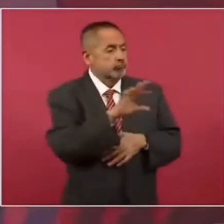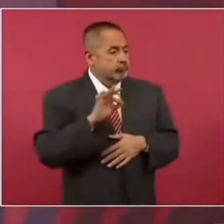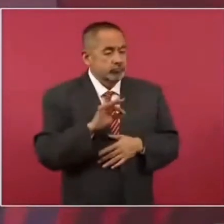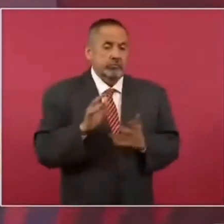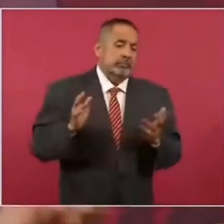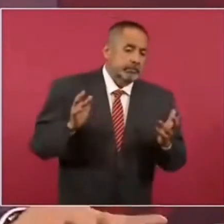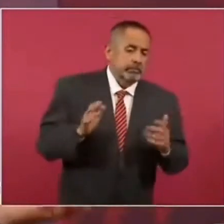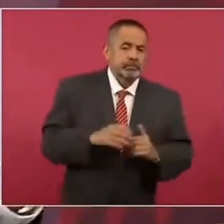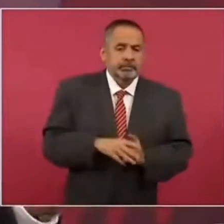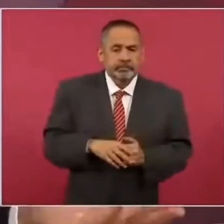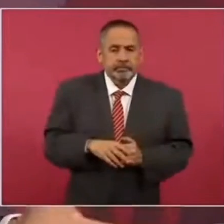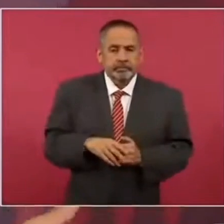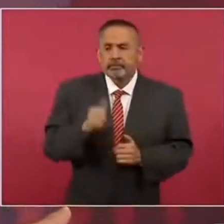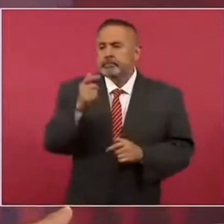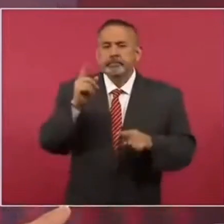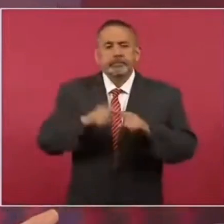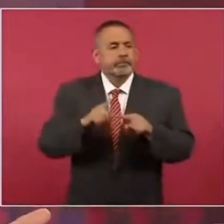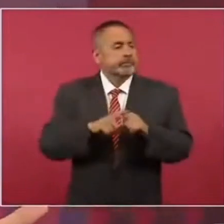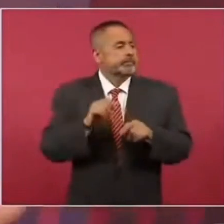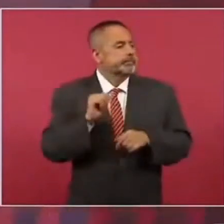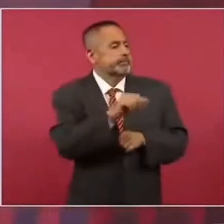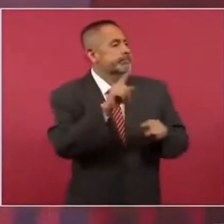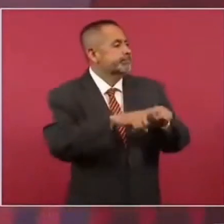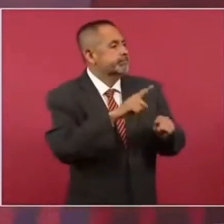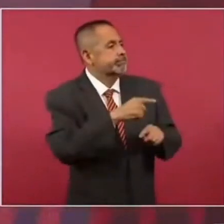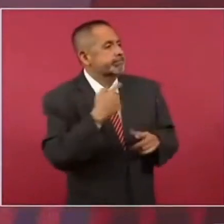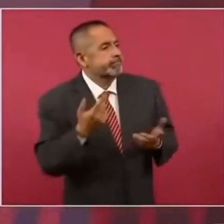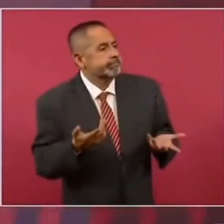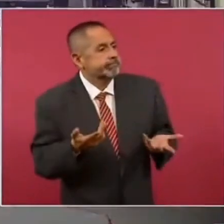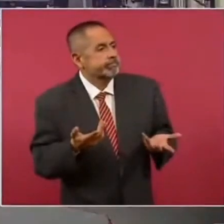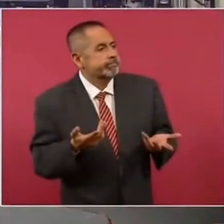pero también ¿a quién se va a elegir?